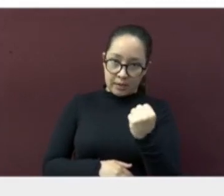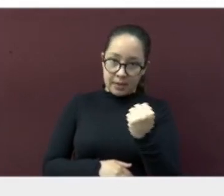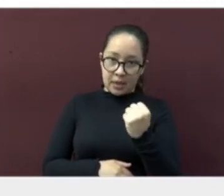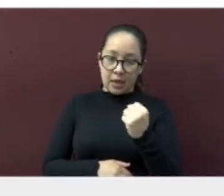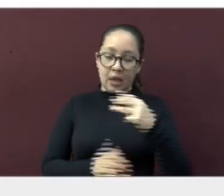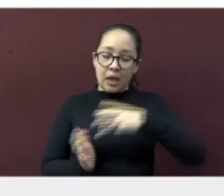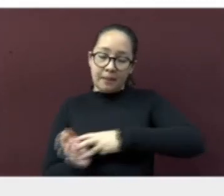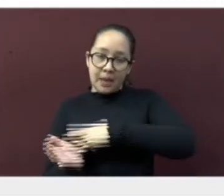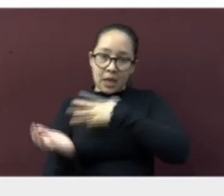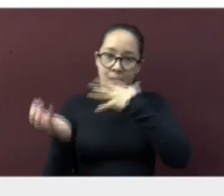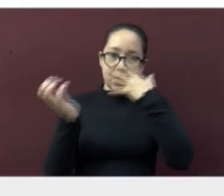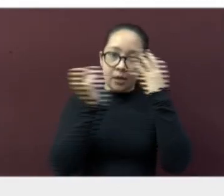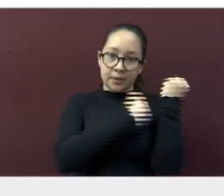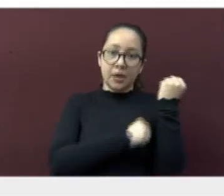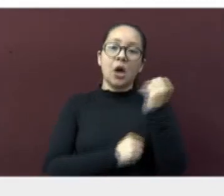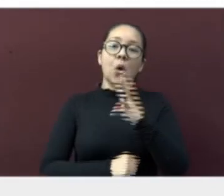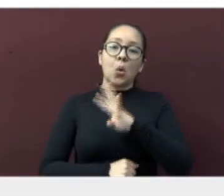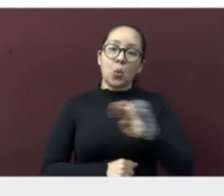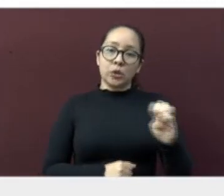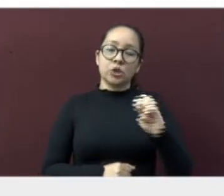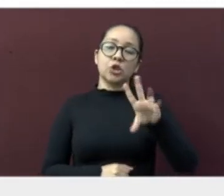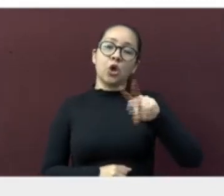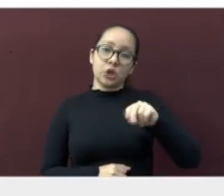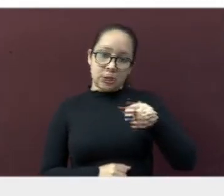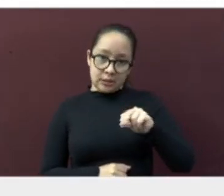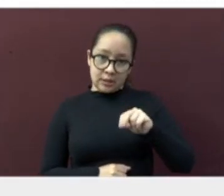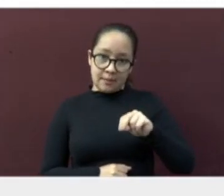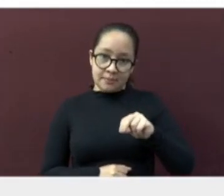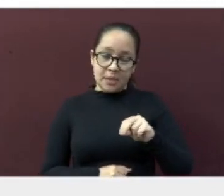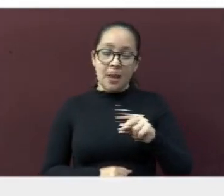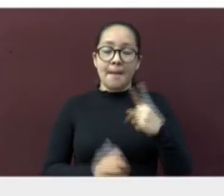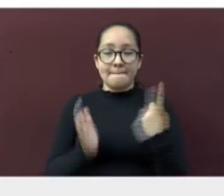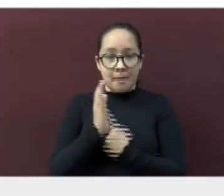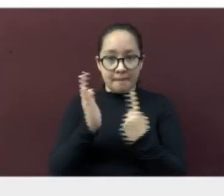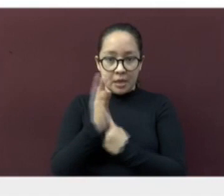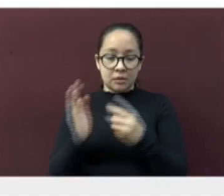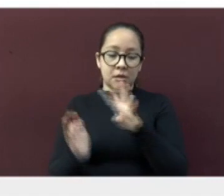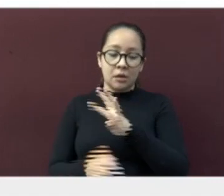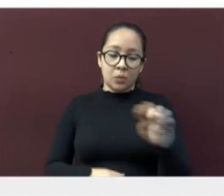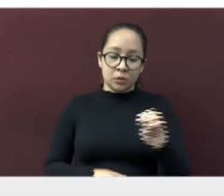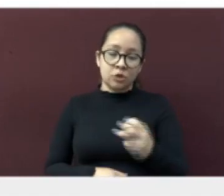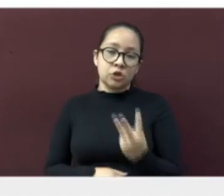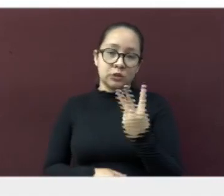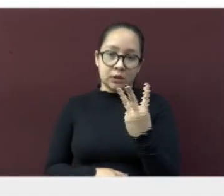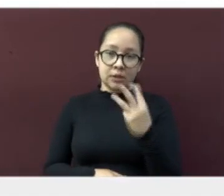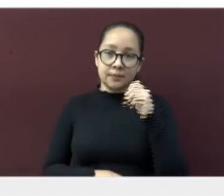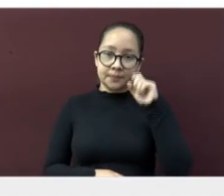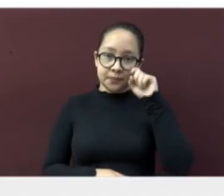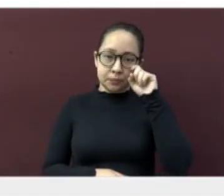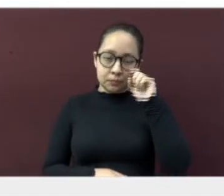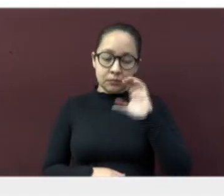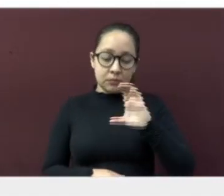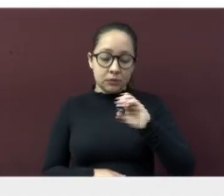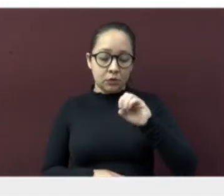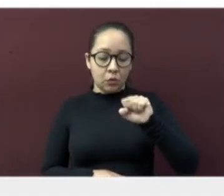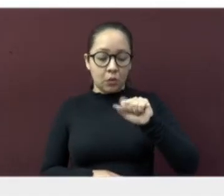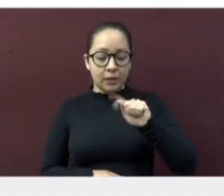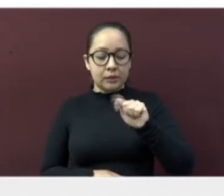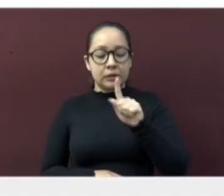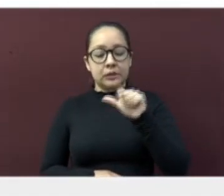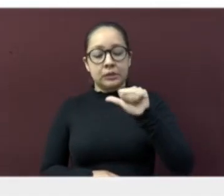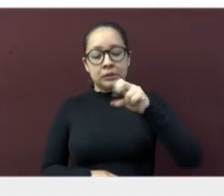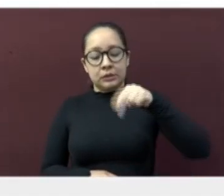martínez de la torre 480 papantla 403 y 45